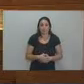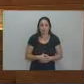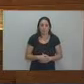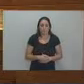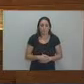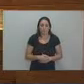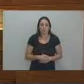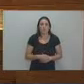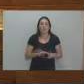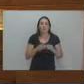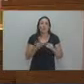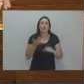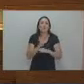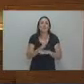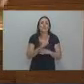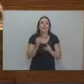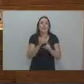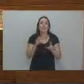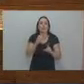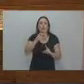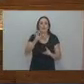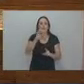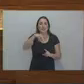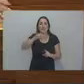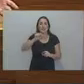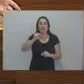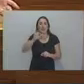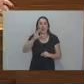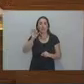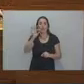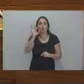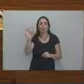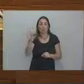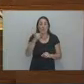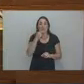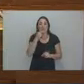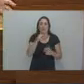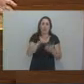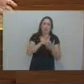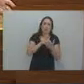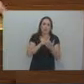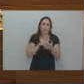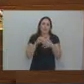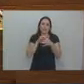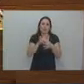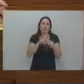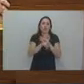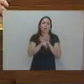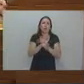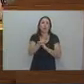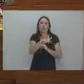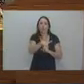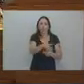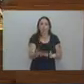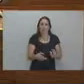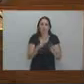La representante del Foro, Cristina Coto, manifestaba también dudas al respecto de dónde iban a salir los recursos para